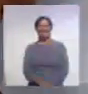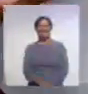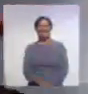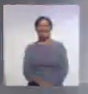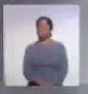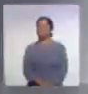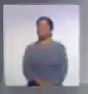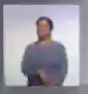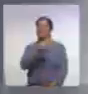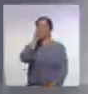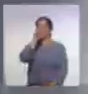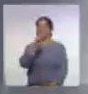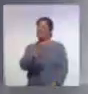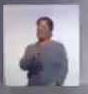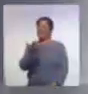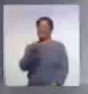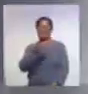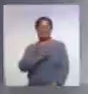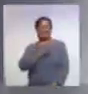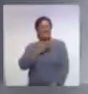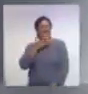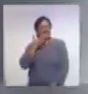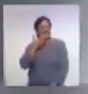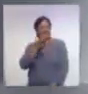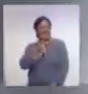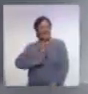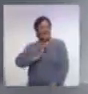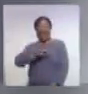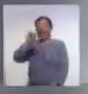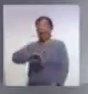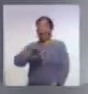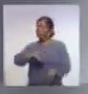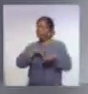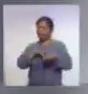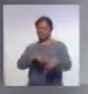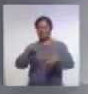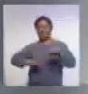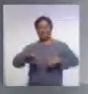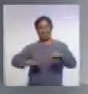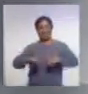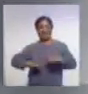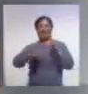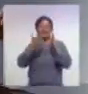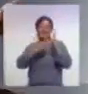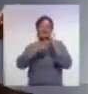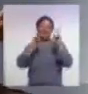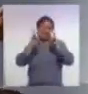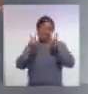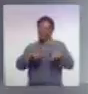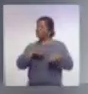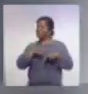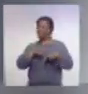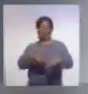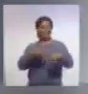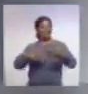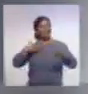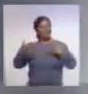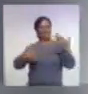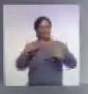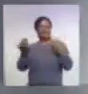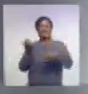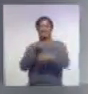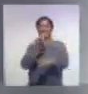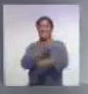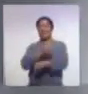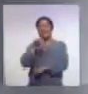También que se le están pasando y este día continuaron las actividades de este taller de verano, sigue la diversión y nuestra compañera